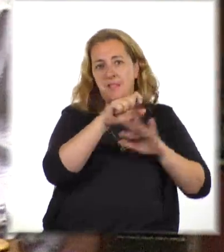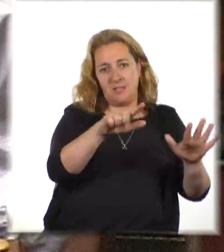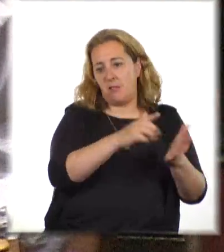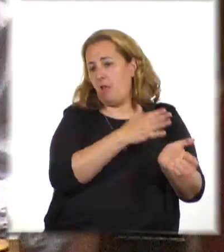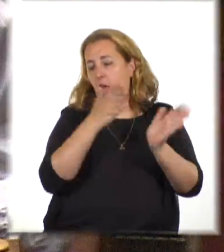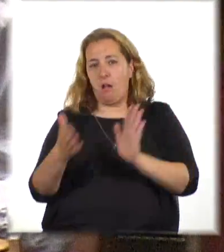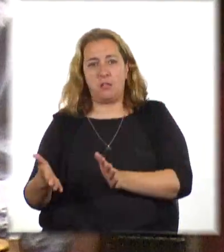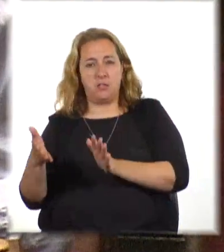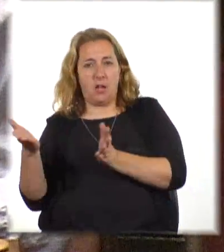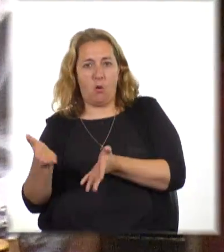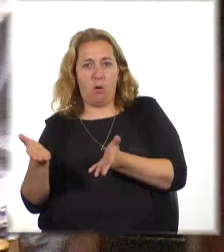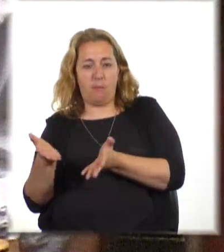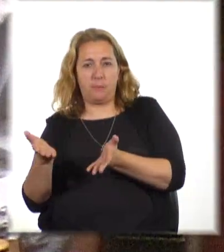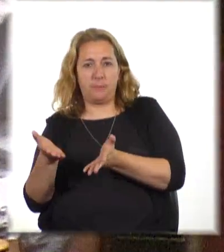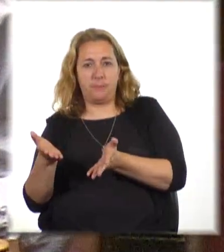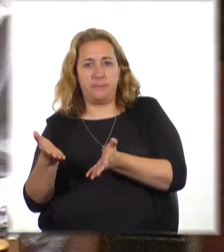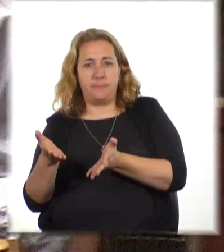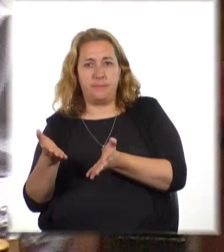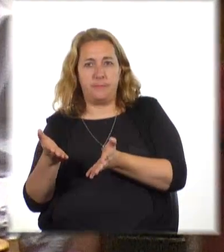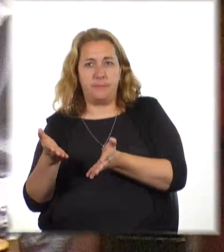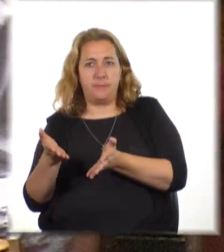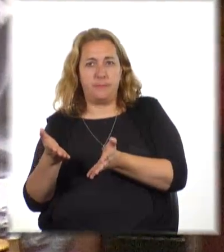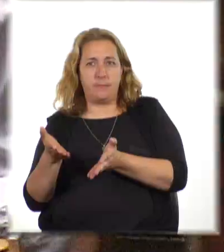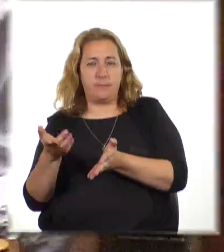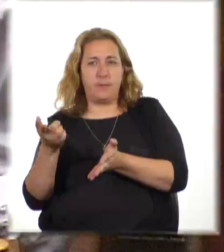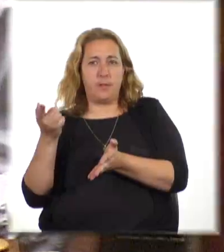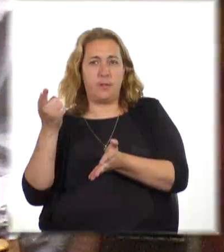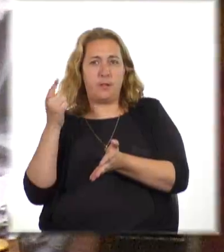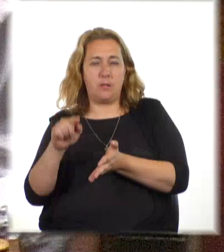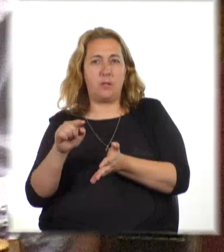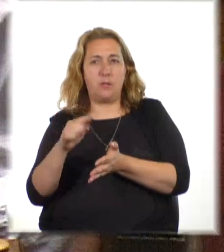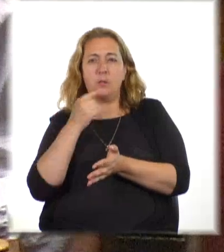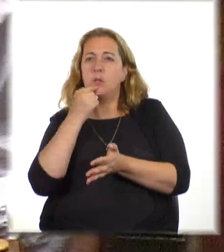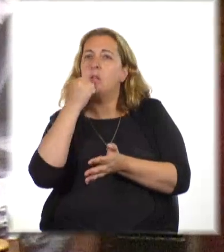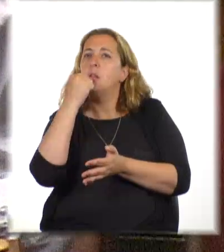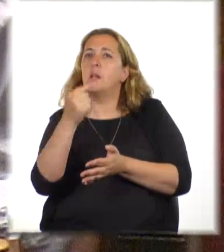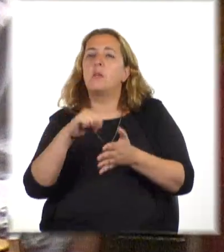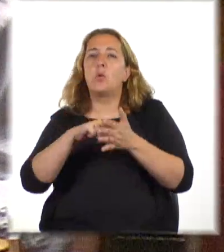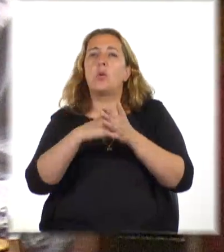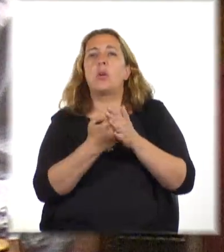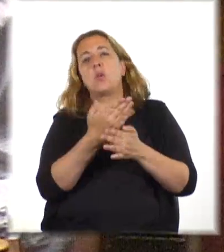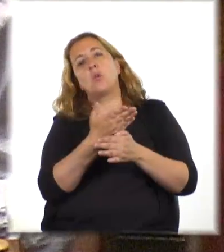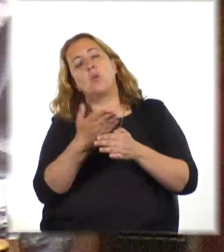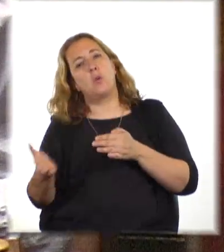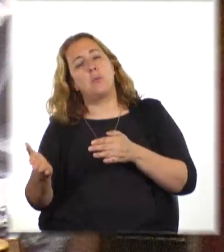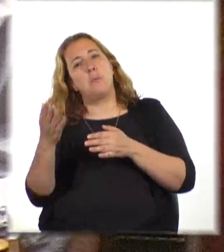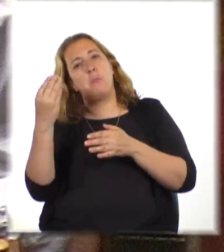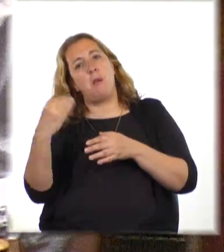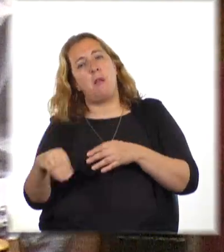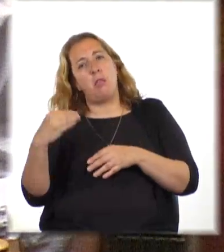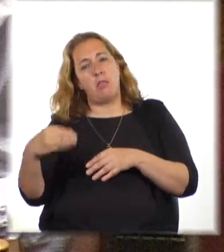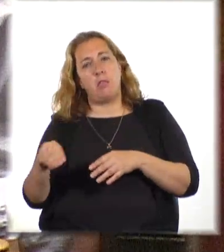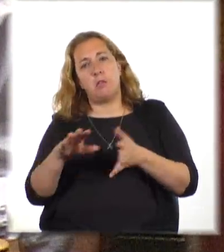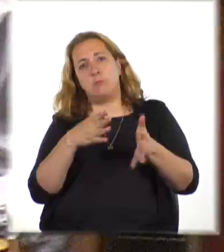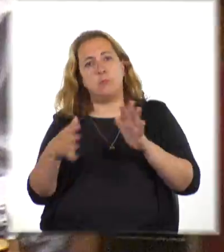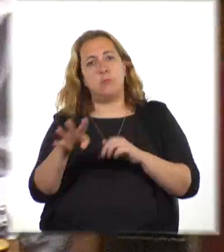presidente en este periodo en el que se marca lo que estoy diciendo el bloqueo ha causado pérdidas a cuba- por el orden de